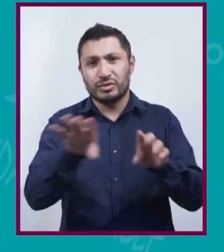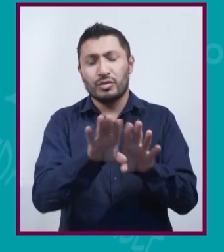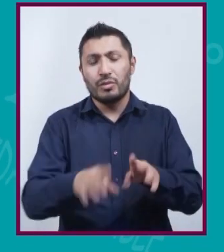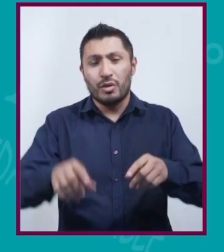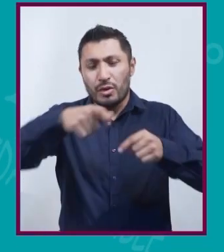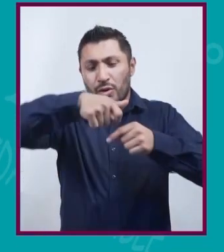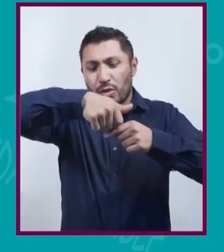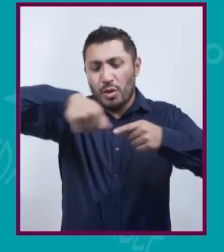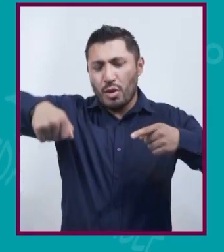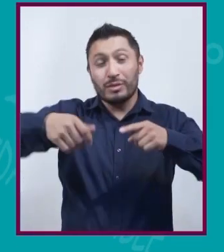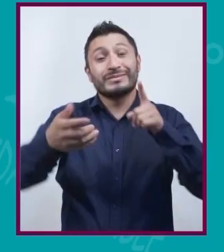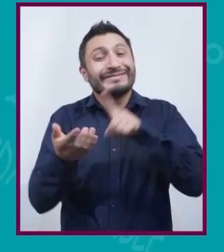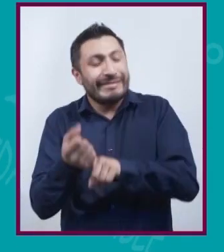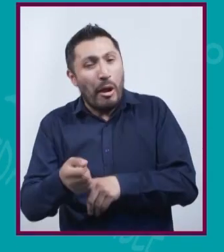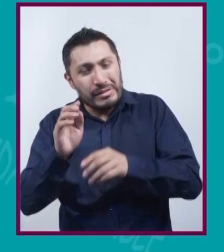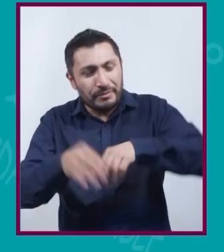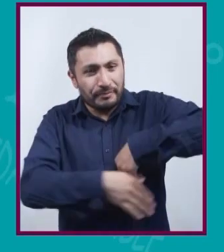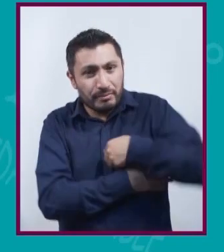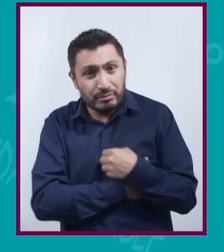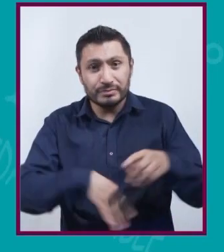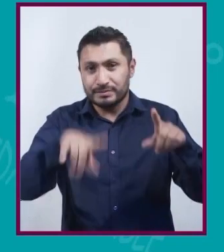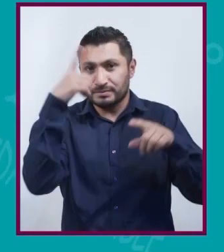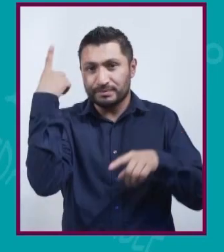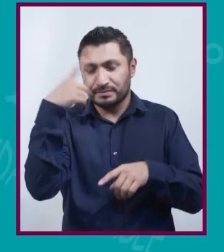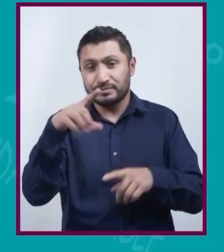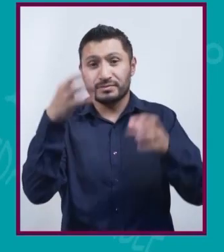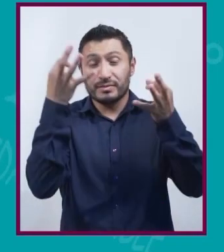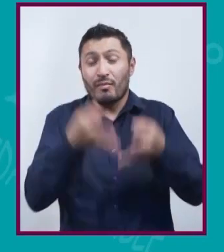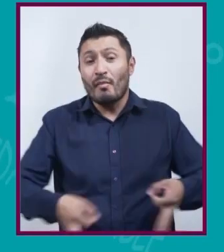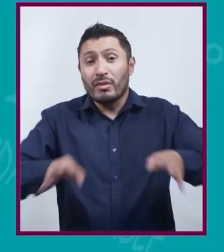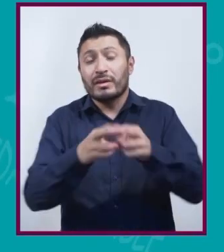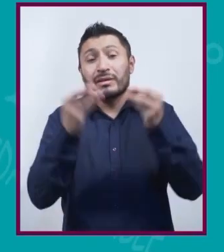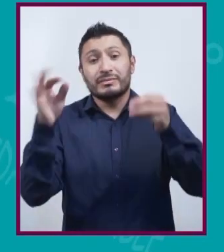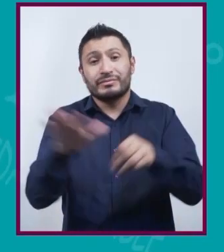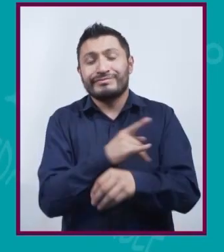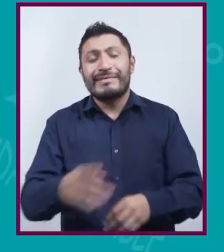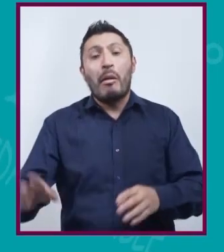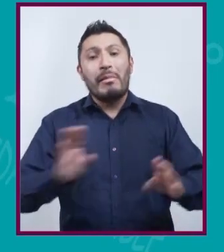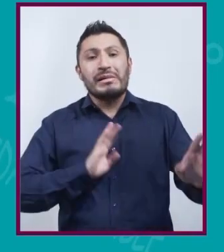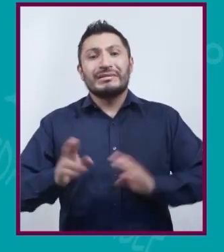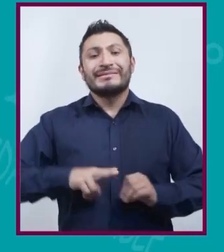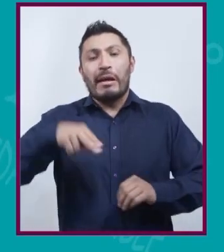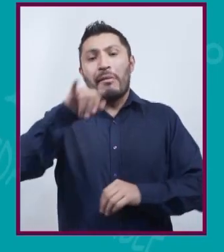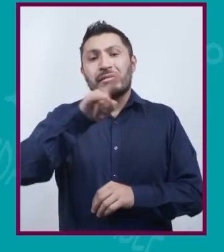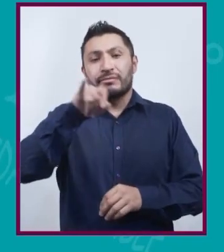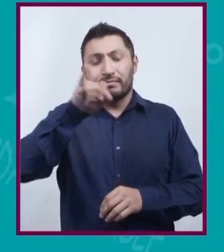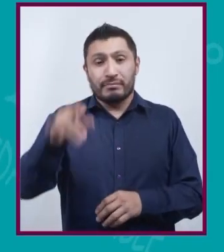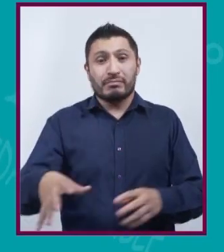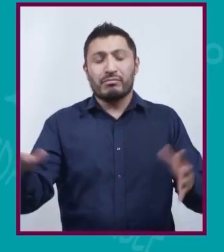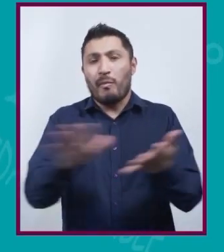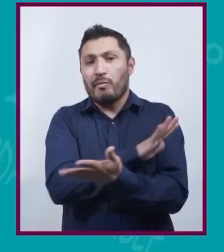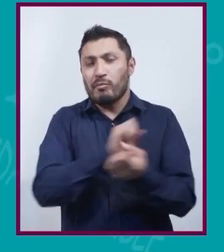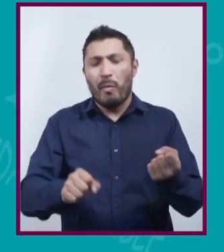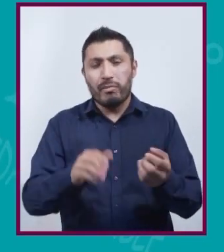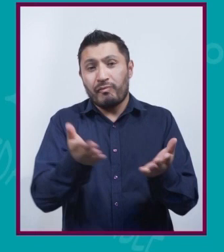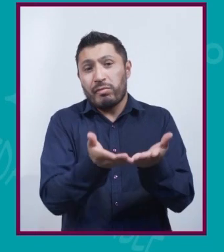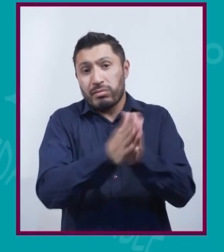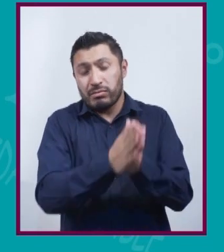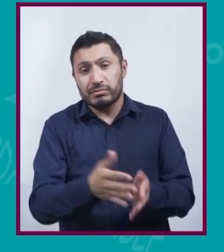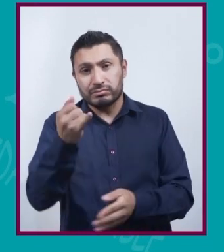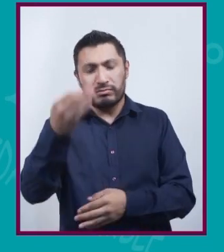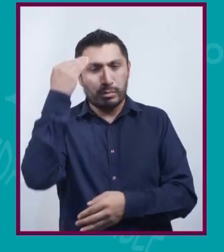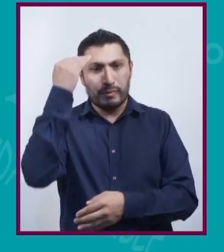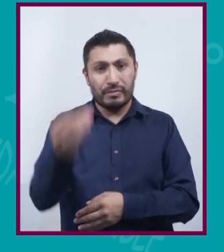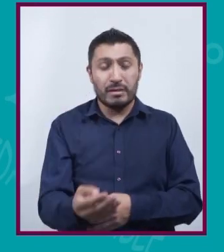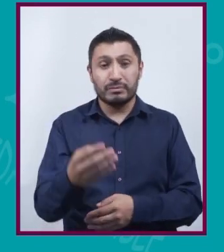de pasta de dientes. Las fotografías son de suma importancia porque el ejército nazi destruyó sus archivos y durante